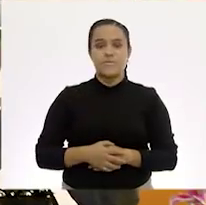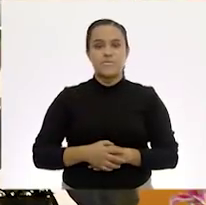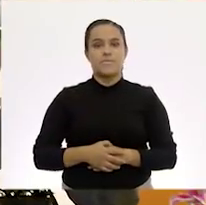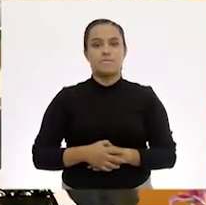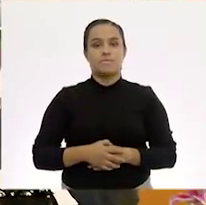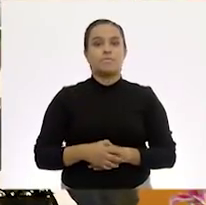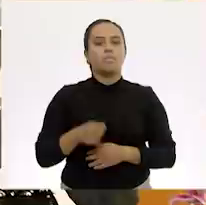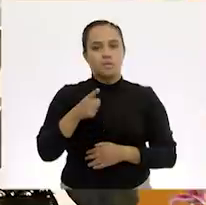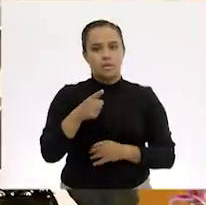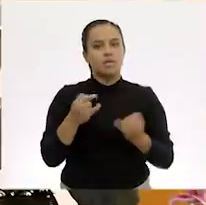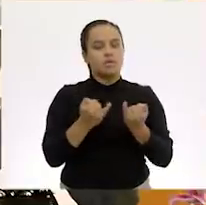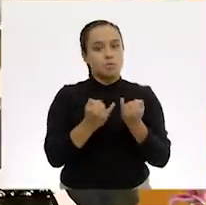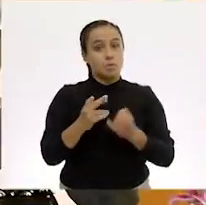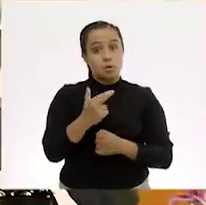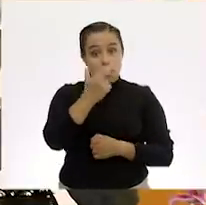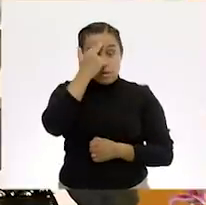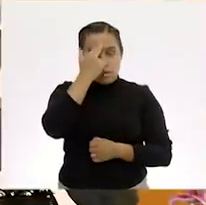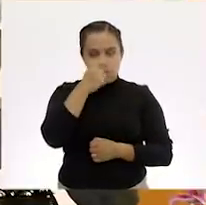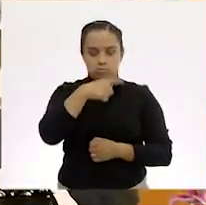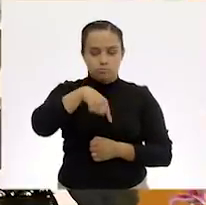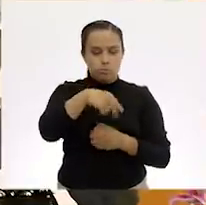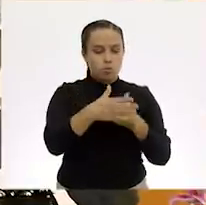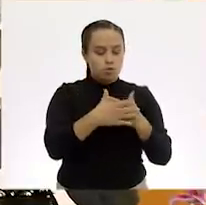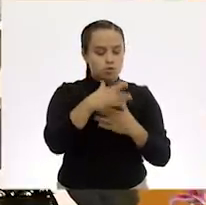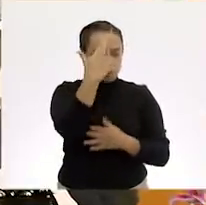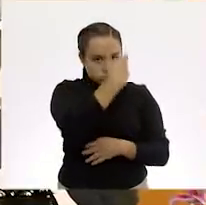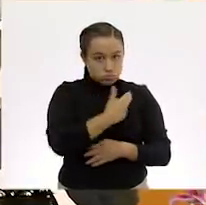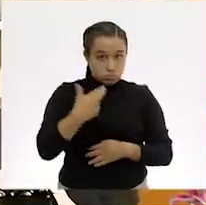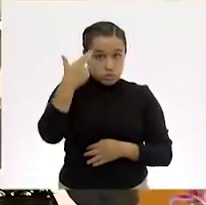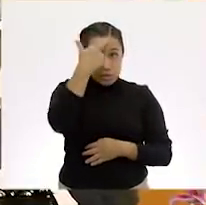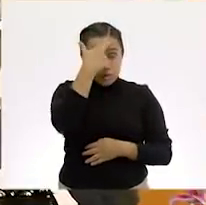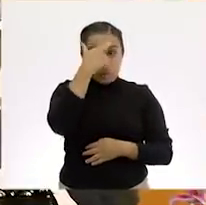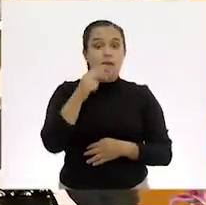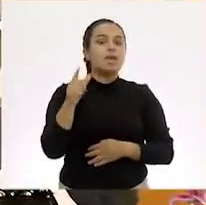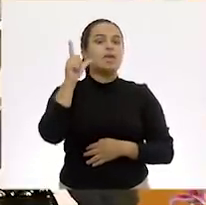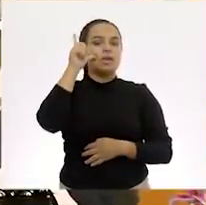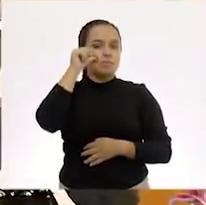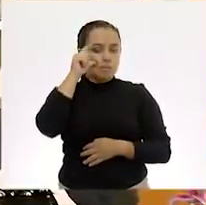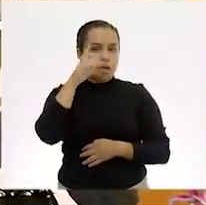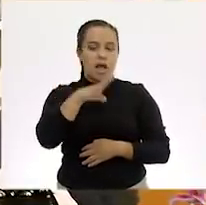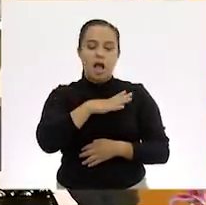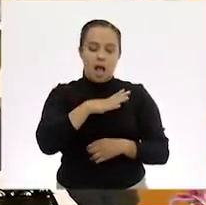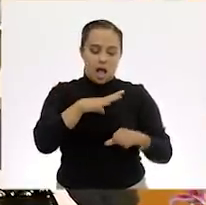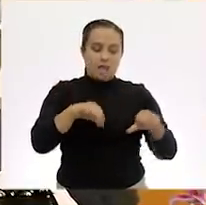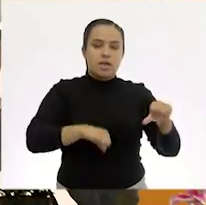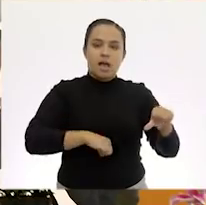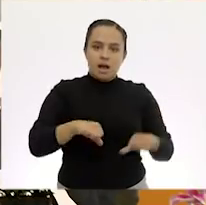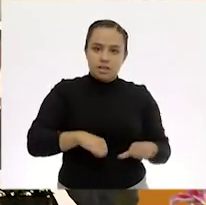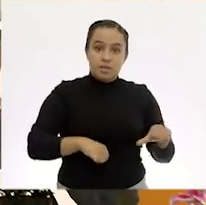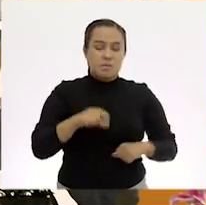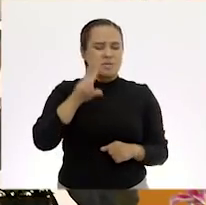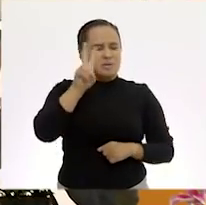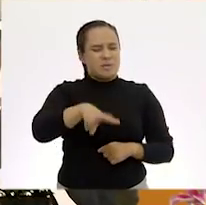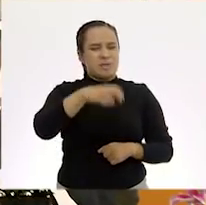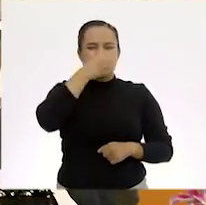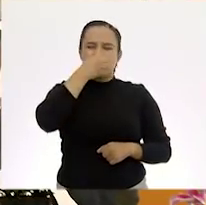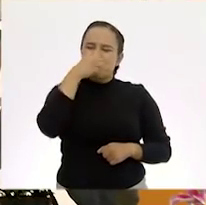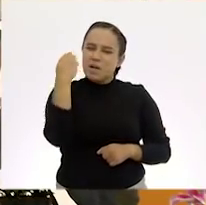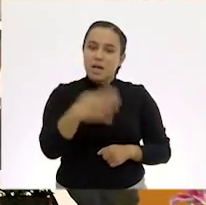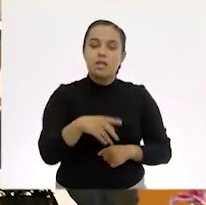también recuerda que todo esto lo vamos a repasar y el día de mañana vamos a tener actividades bien padres para que podamos